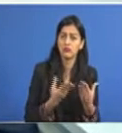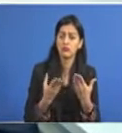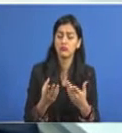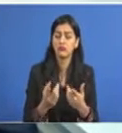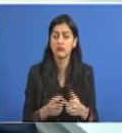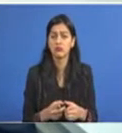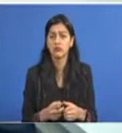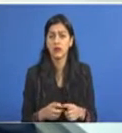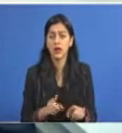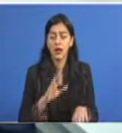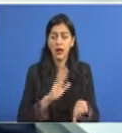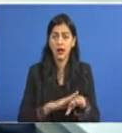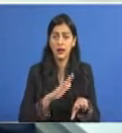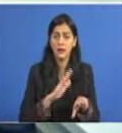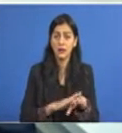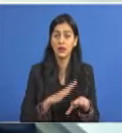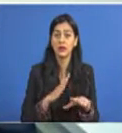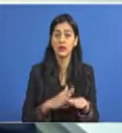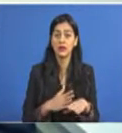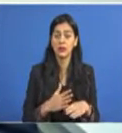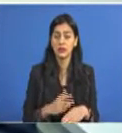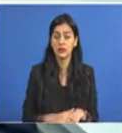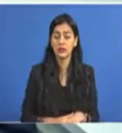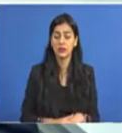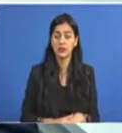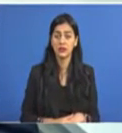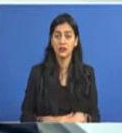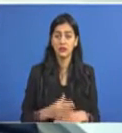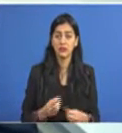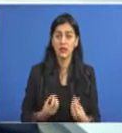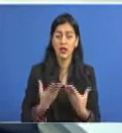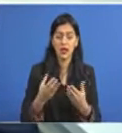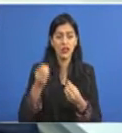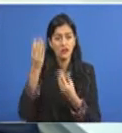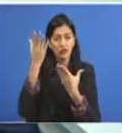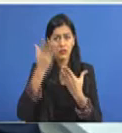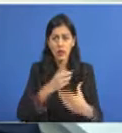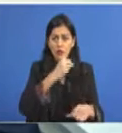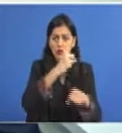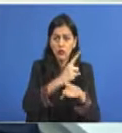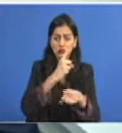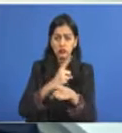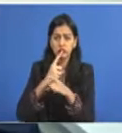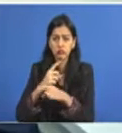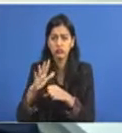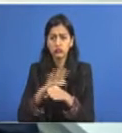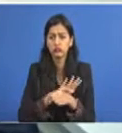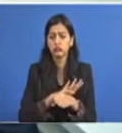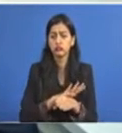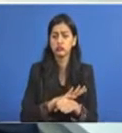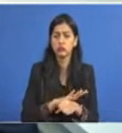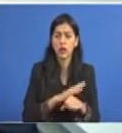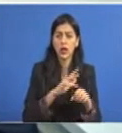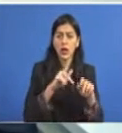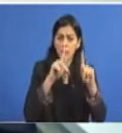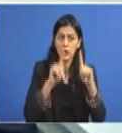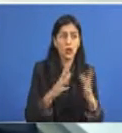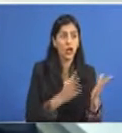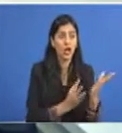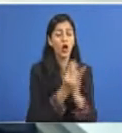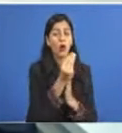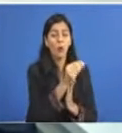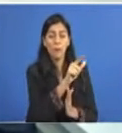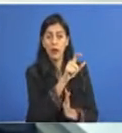que le permita mayormente brindar información suficiente para que, en este sentido, sus potenciales clientes